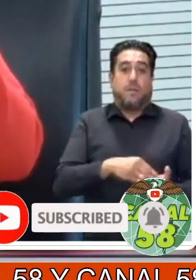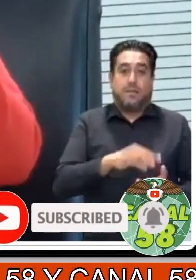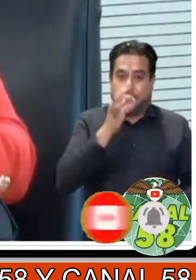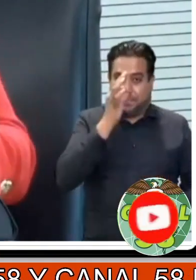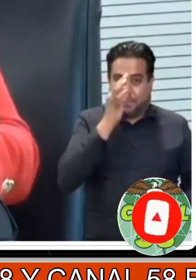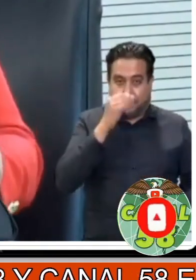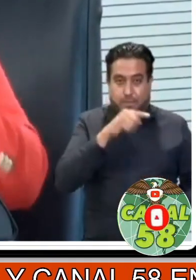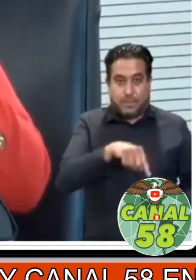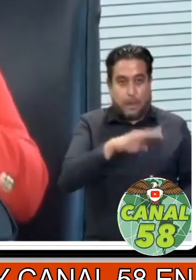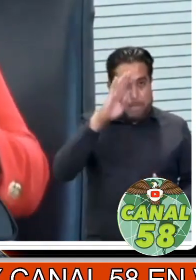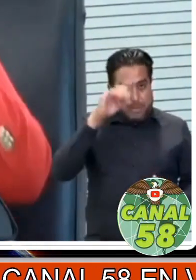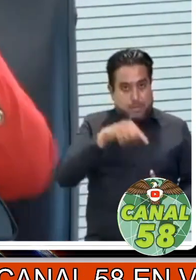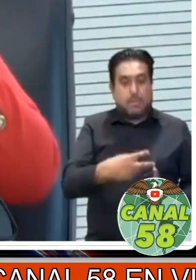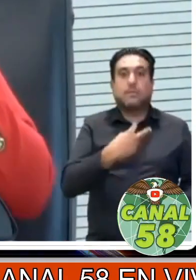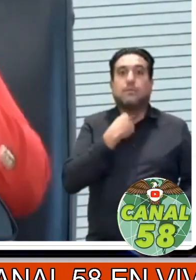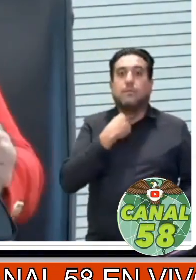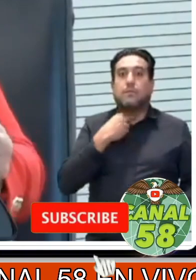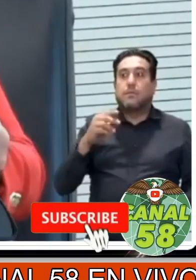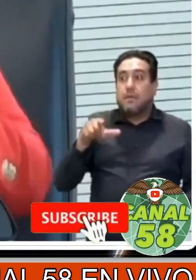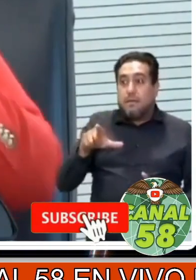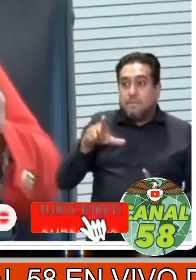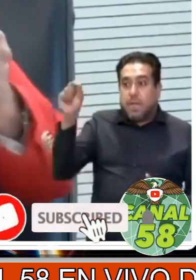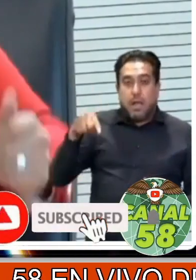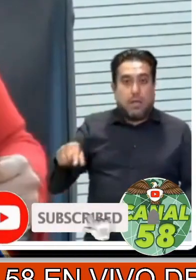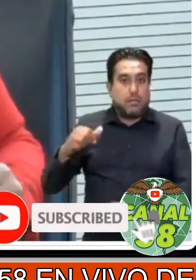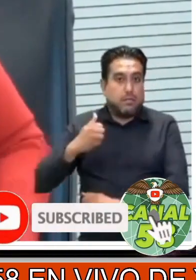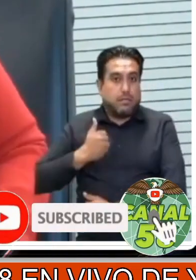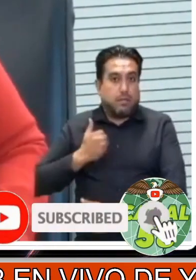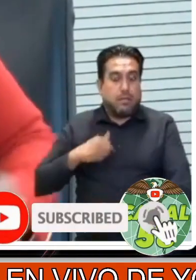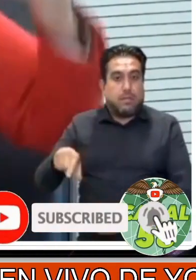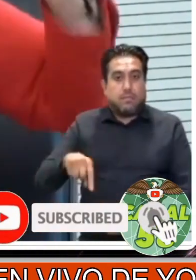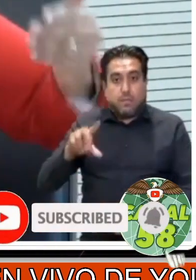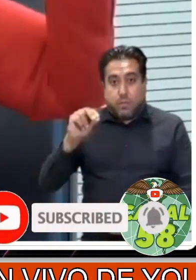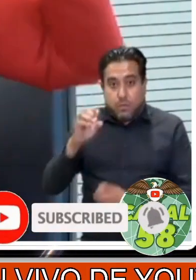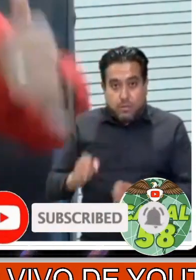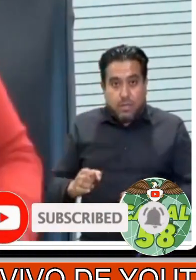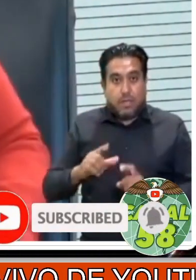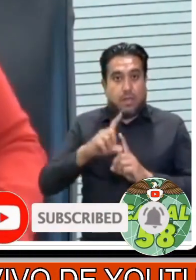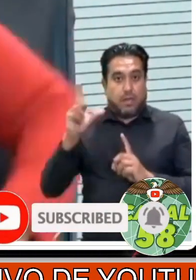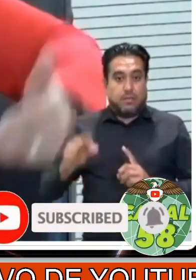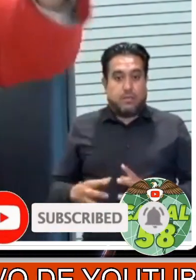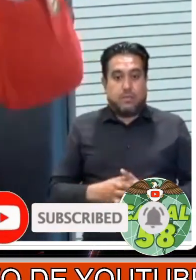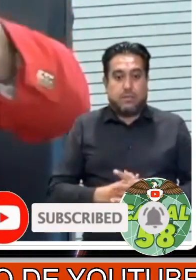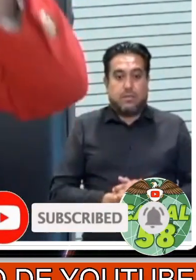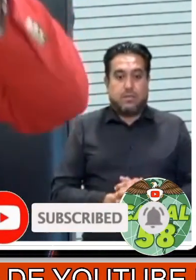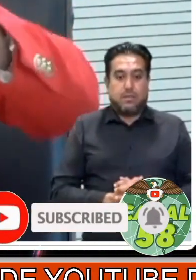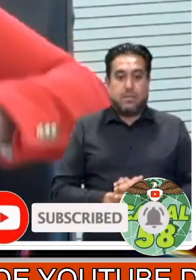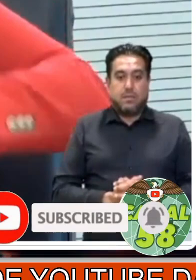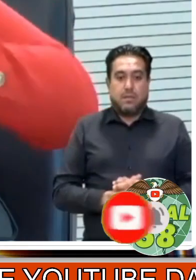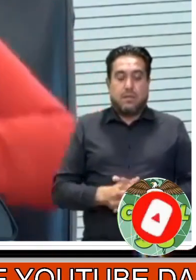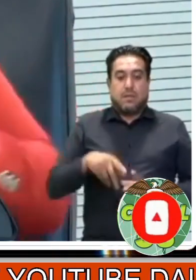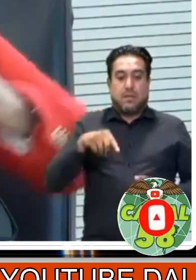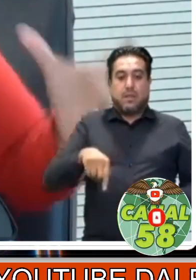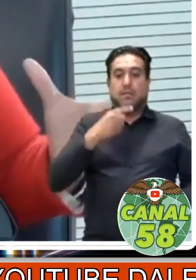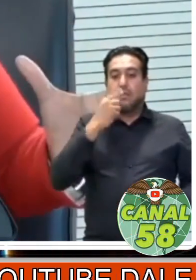¿Qué harían sin esos elementos de seguridad pública nacional? Como para que aquí vengan a decir